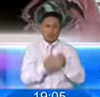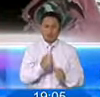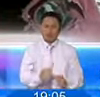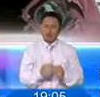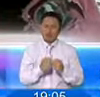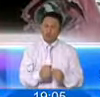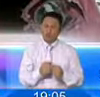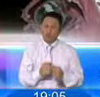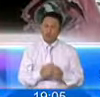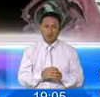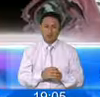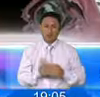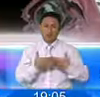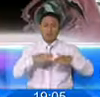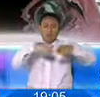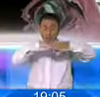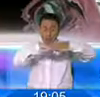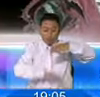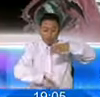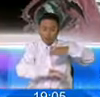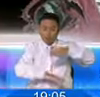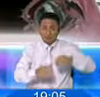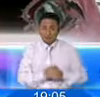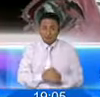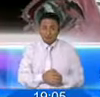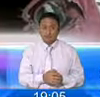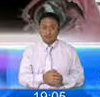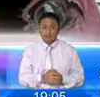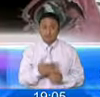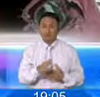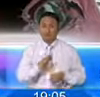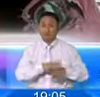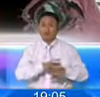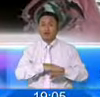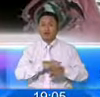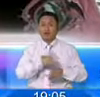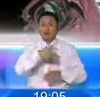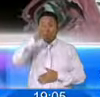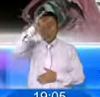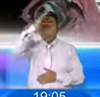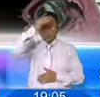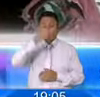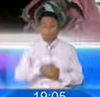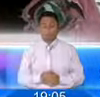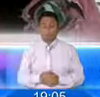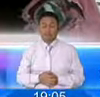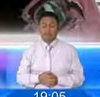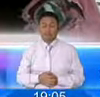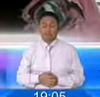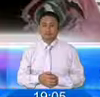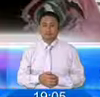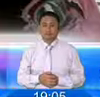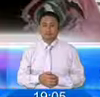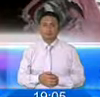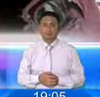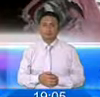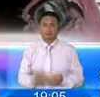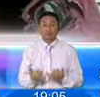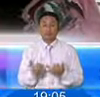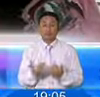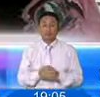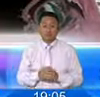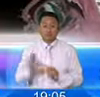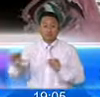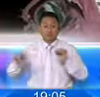estructural con raíces estructurales y culturales en nuestra sociedad. Constituye un llamado